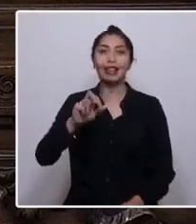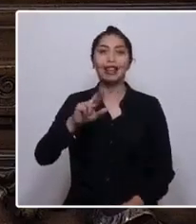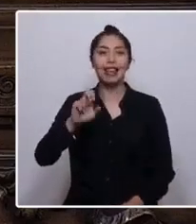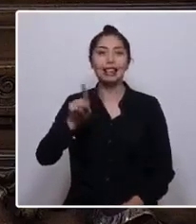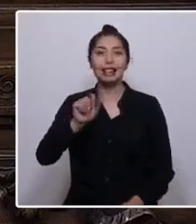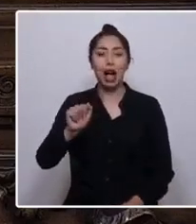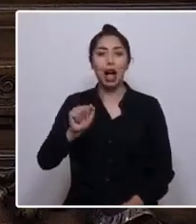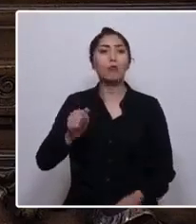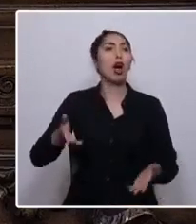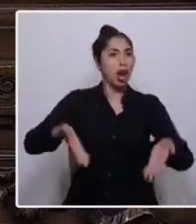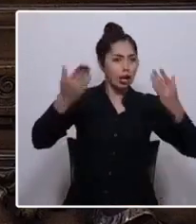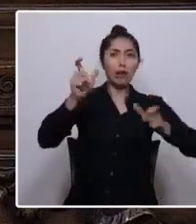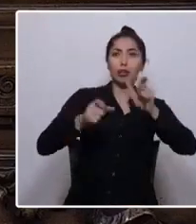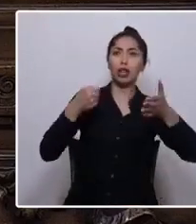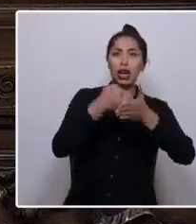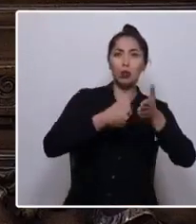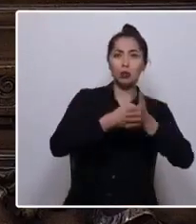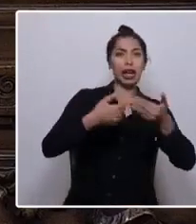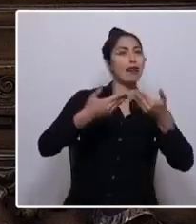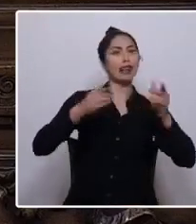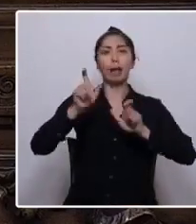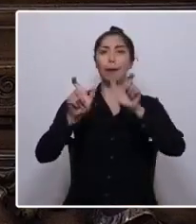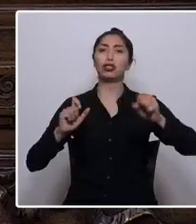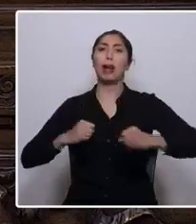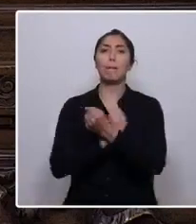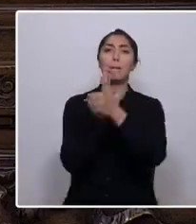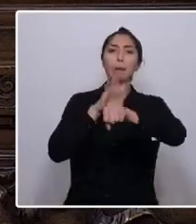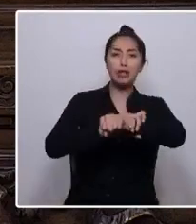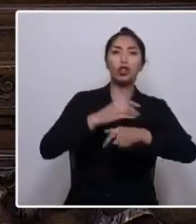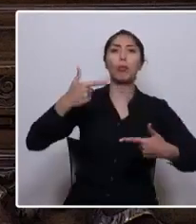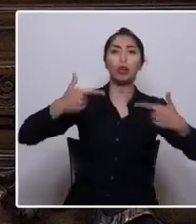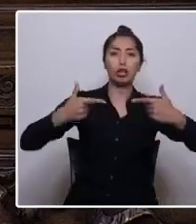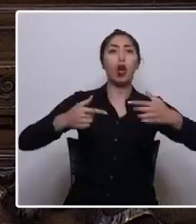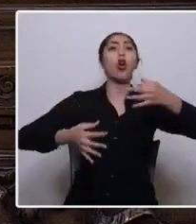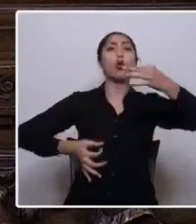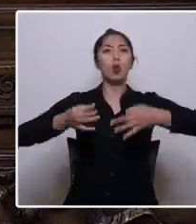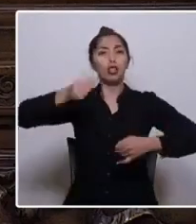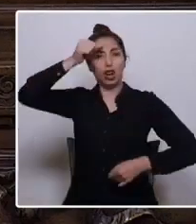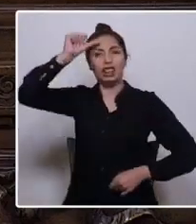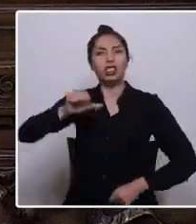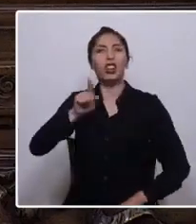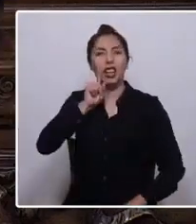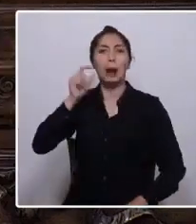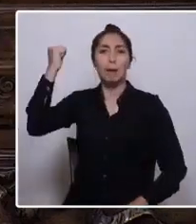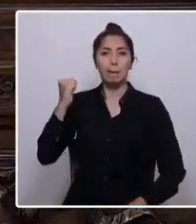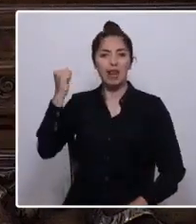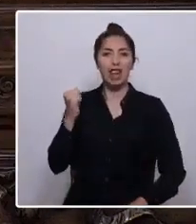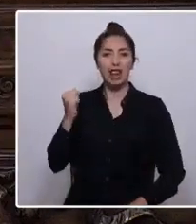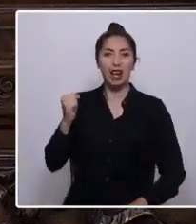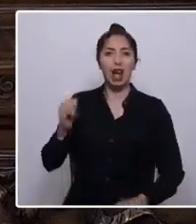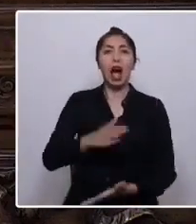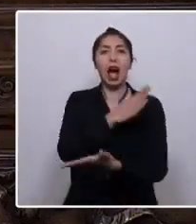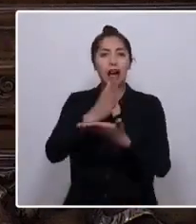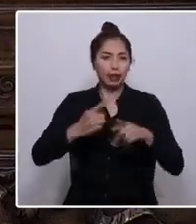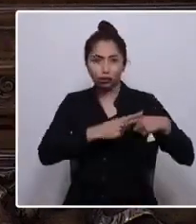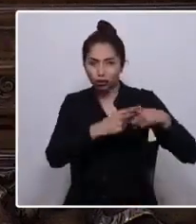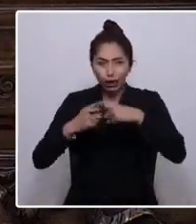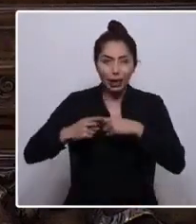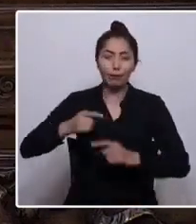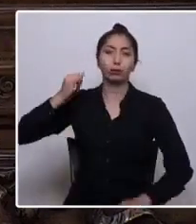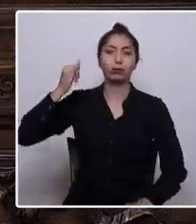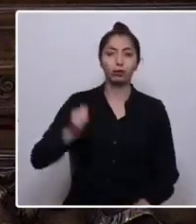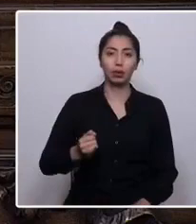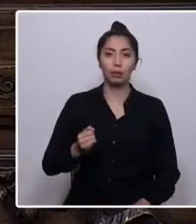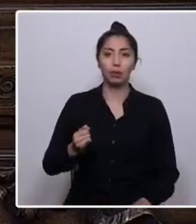que luchan libertad a todos los presos políticos juicio y castigo a sebastián piñera hasta el socialismo siempre